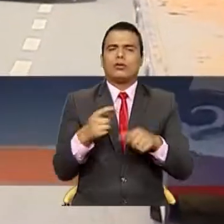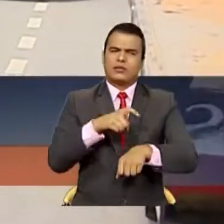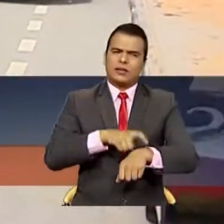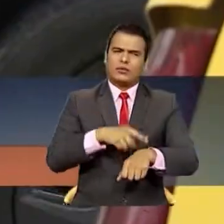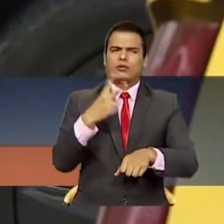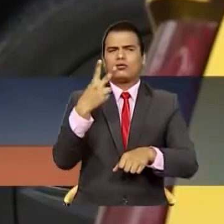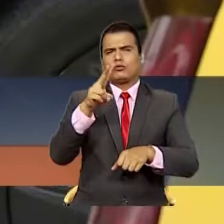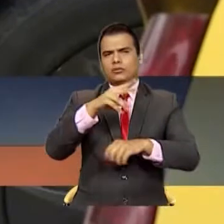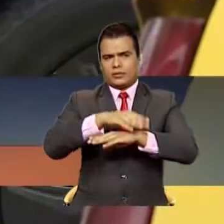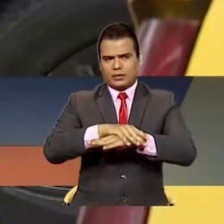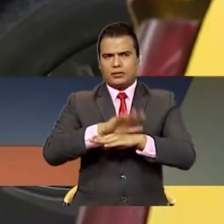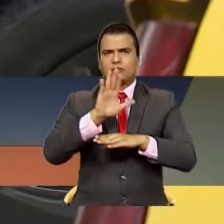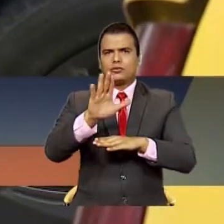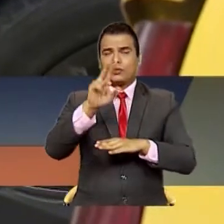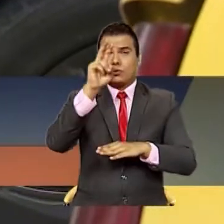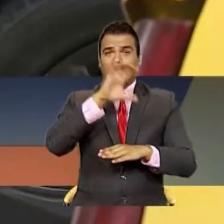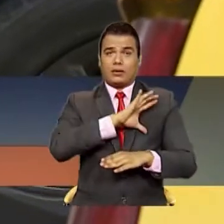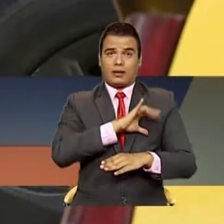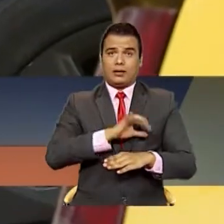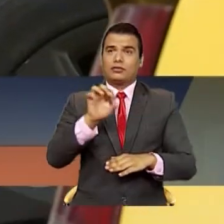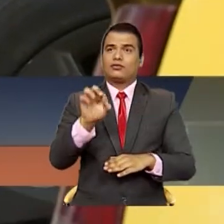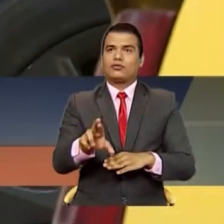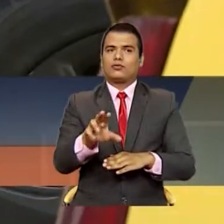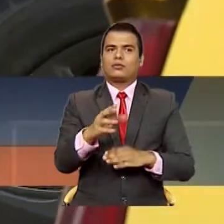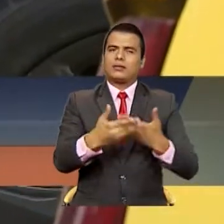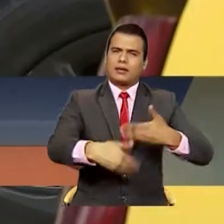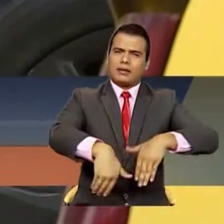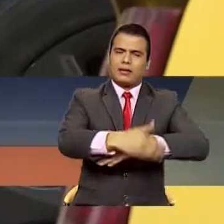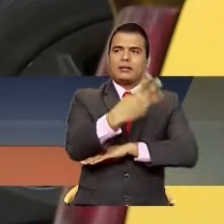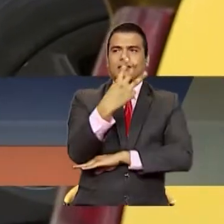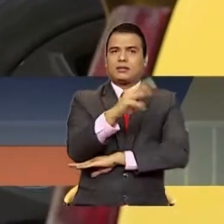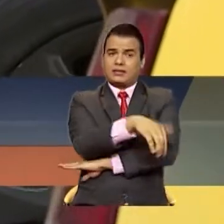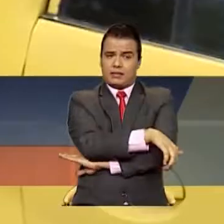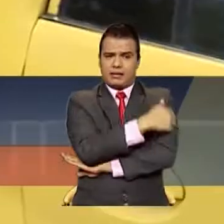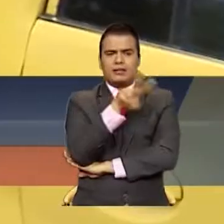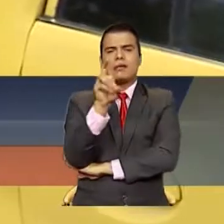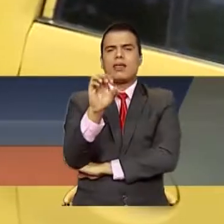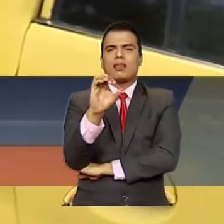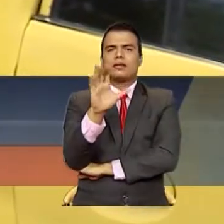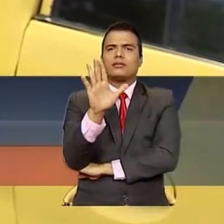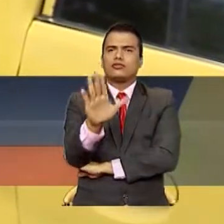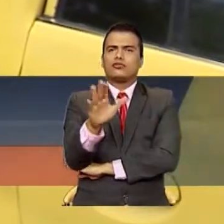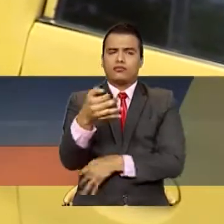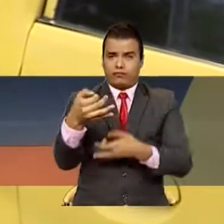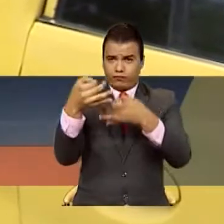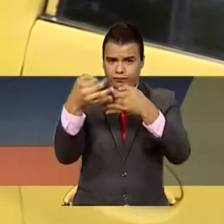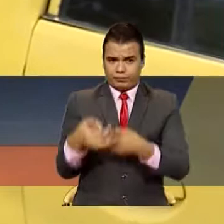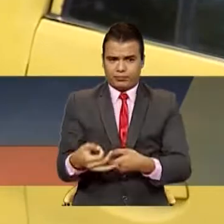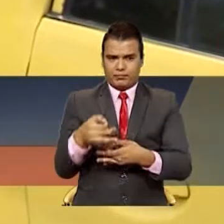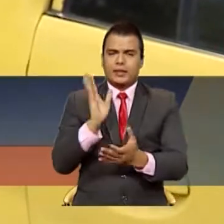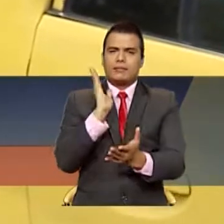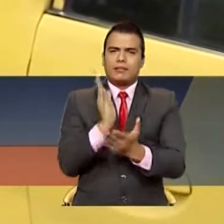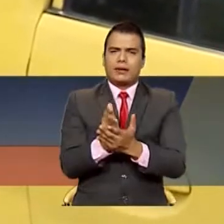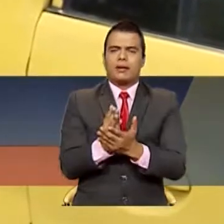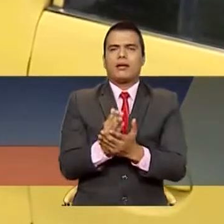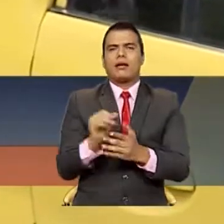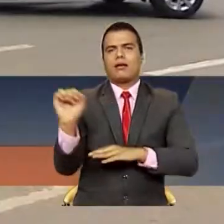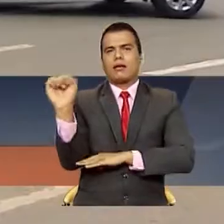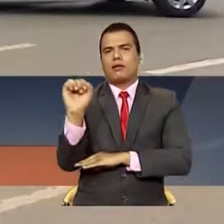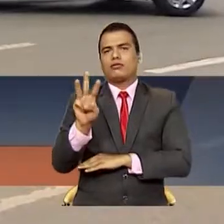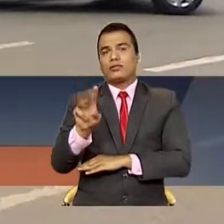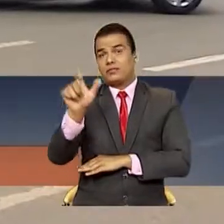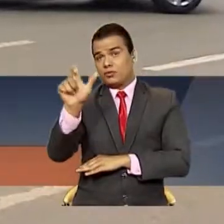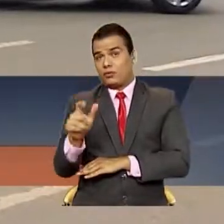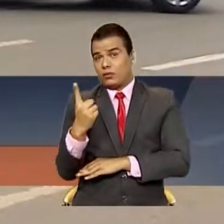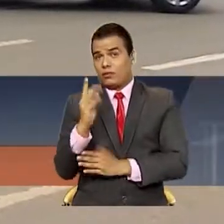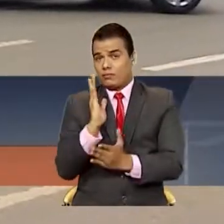mediodía en Cali, en la avenida Paso Ancho con carrera 70, y en el que estuvieron involucrados 3 vehículos. Una persona